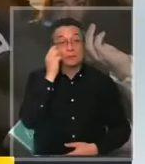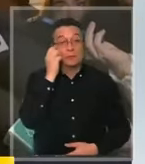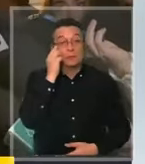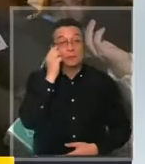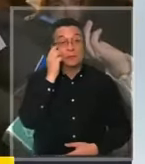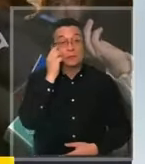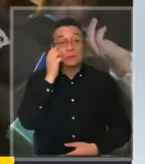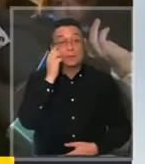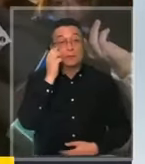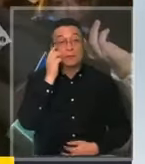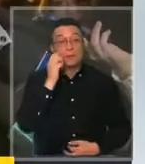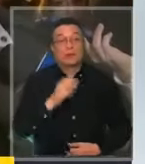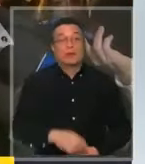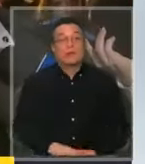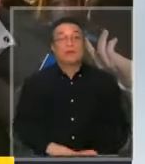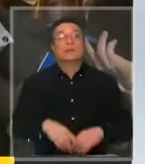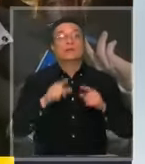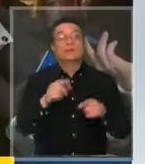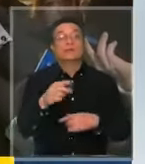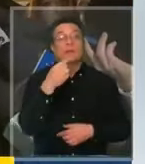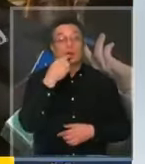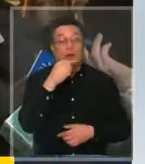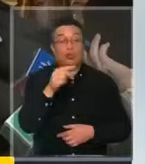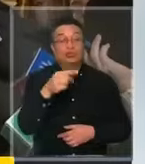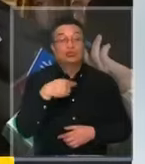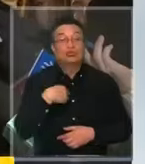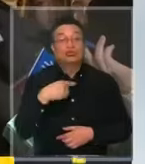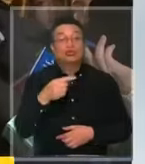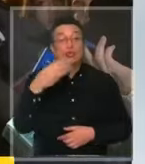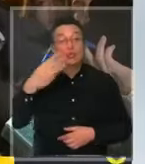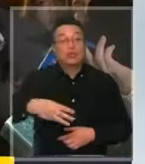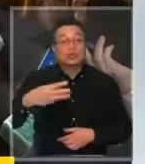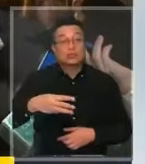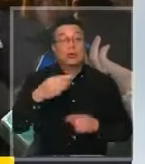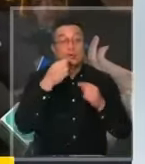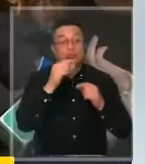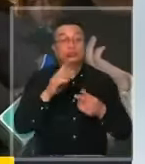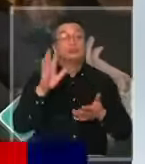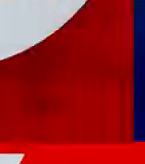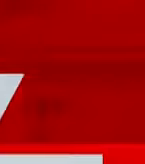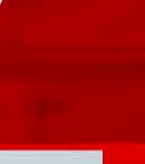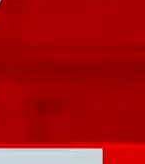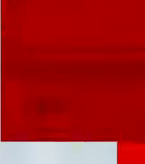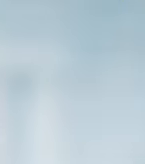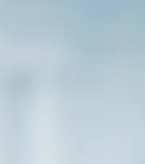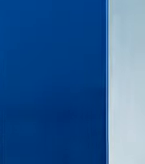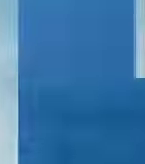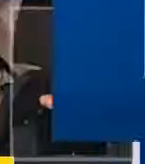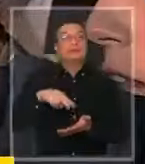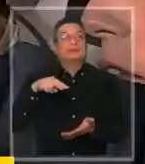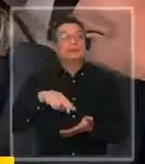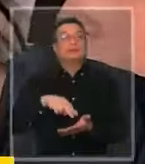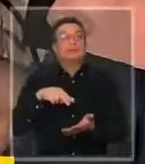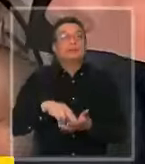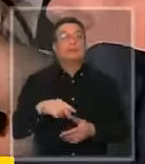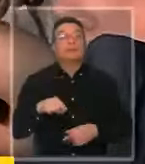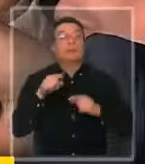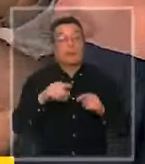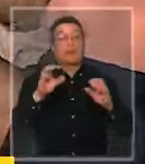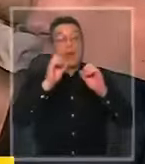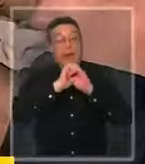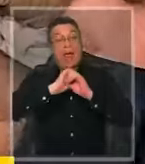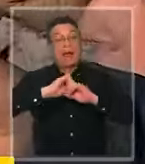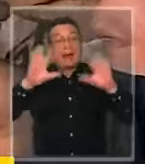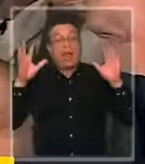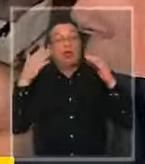Sí, está Miguel Concha a solo metros del municipio y está celebrando ya con sus adherentes. Lo escuchamos de inmediato. Bastante